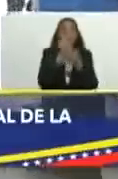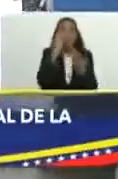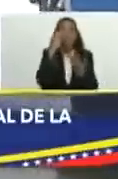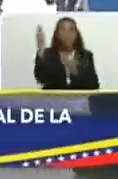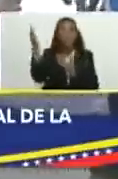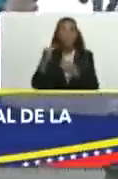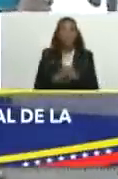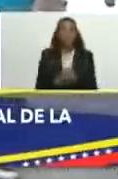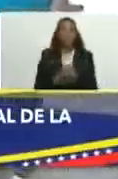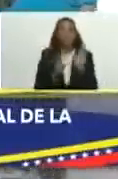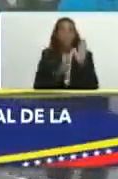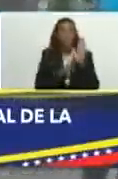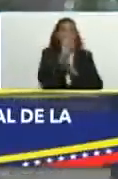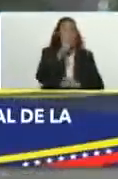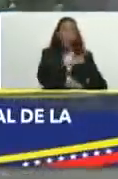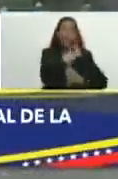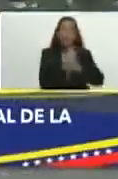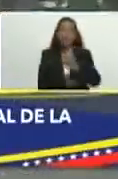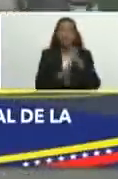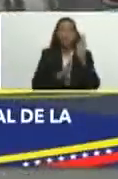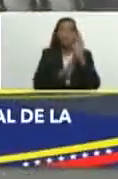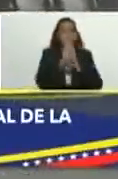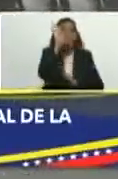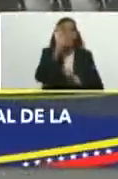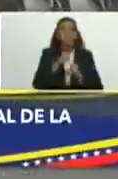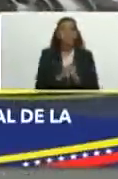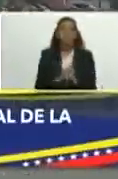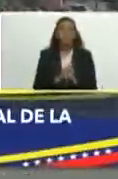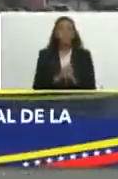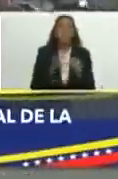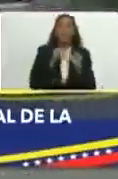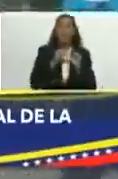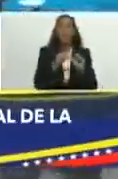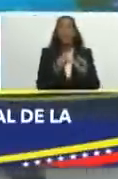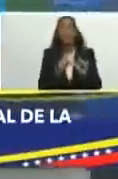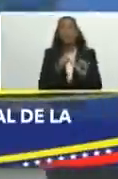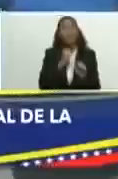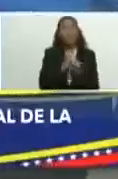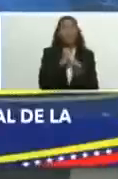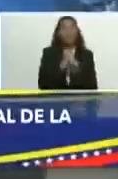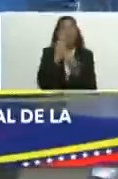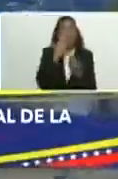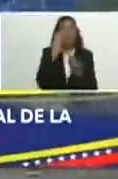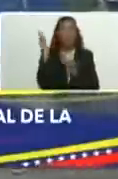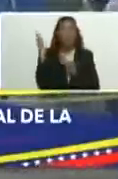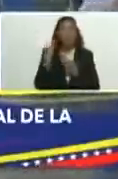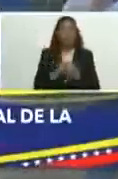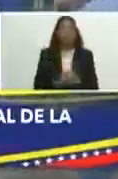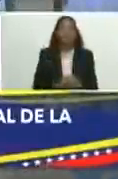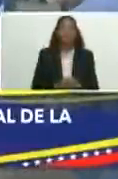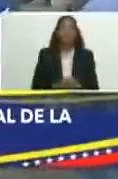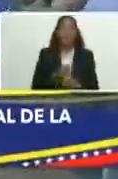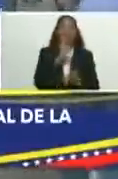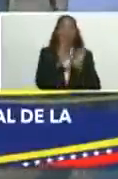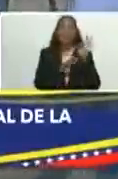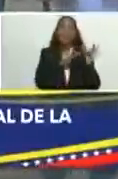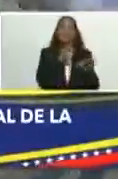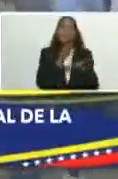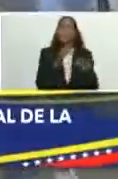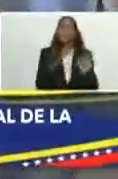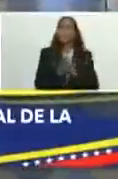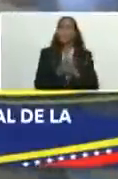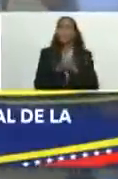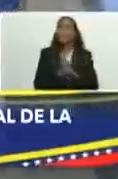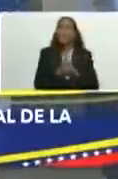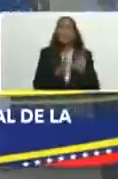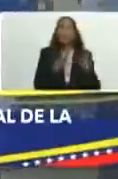compañero, para adelante pues, mucha fuerza. Aquí continuamos entonces en la explicación. Todas